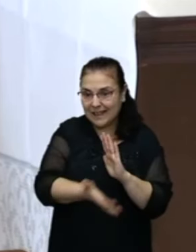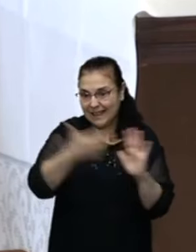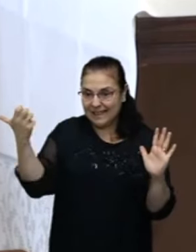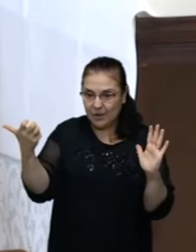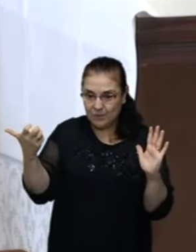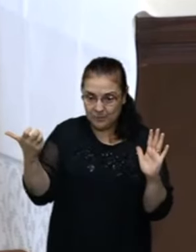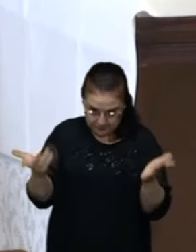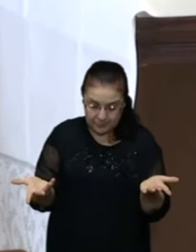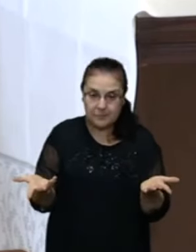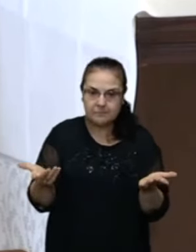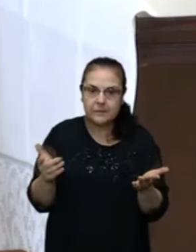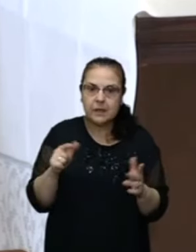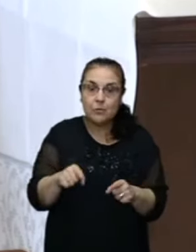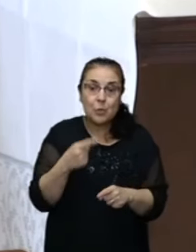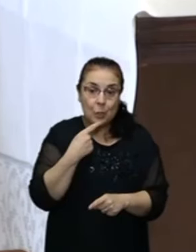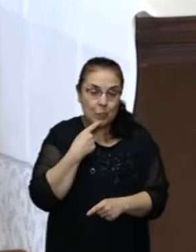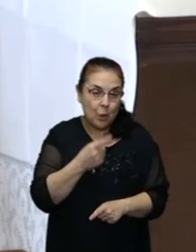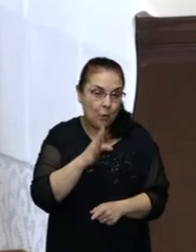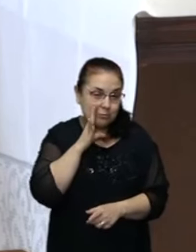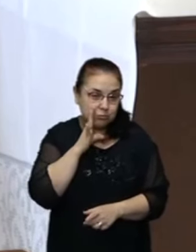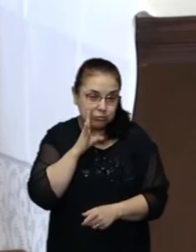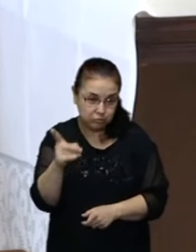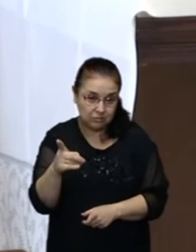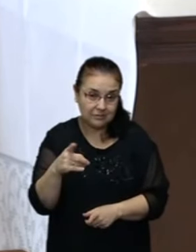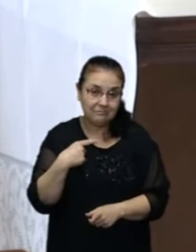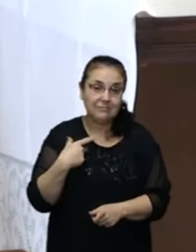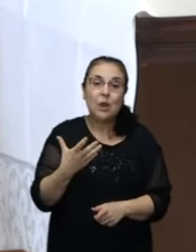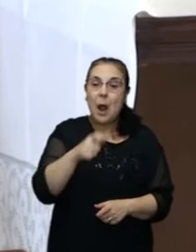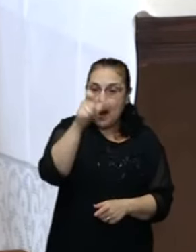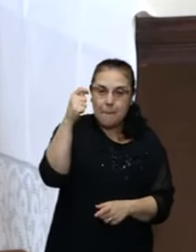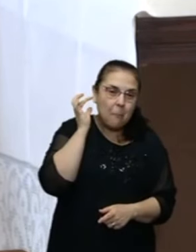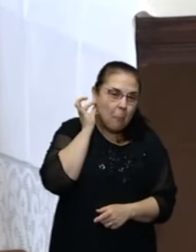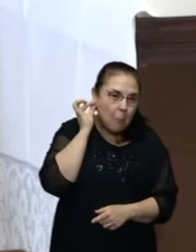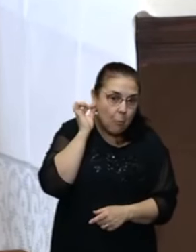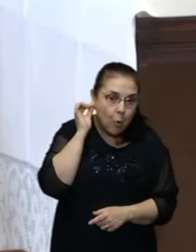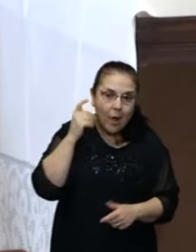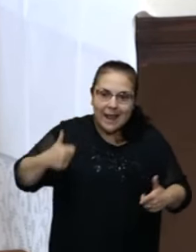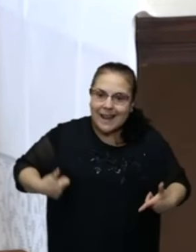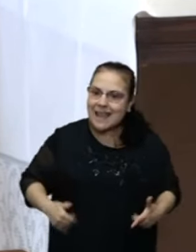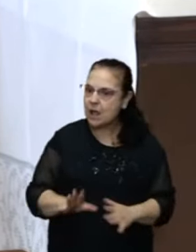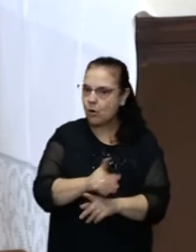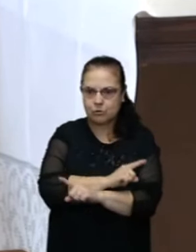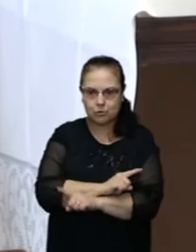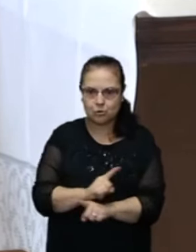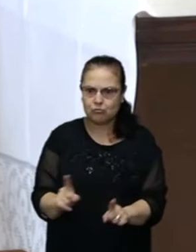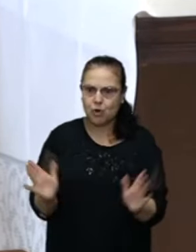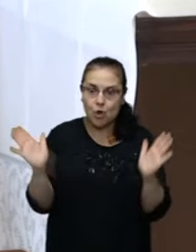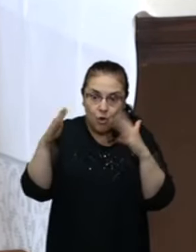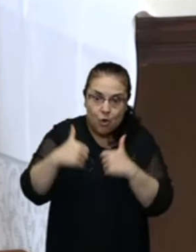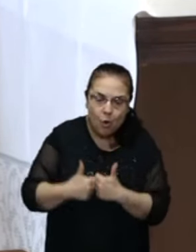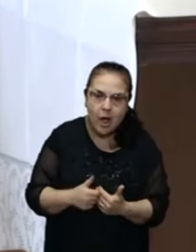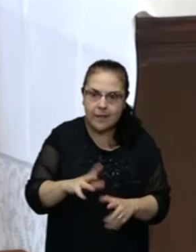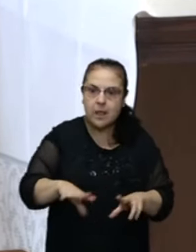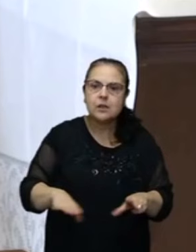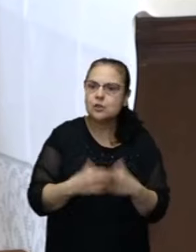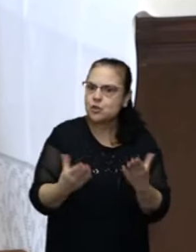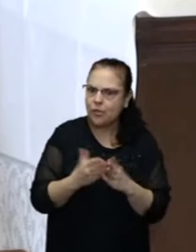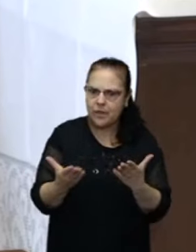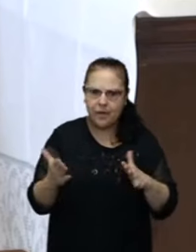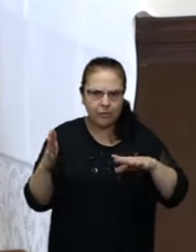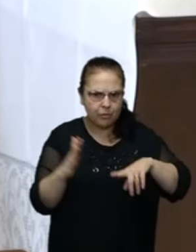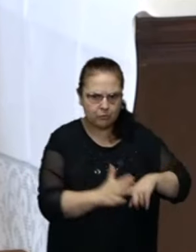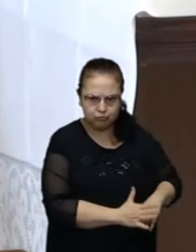que aquella mujer que no tenía hijos era la forma de pensar de aquella sociedad, era